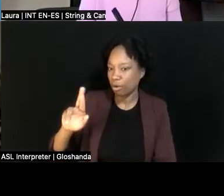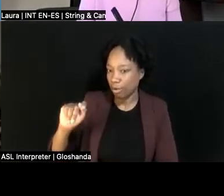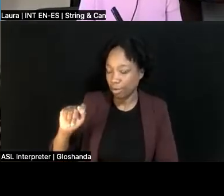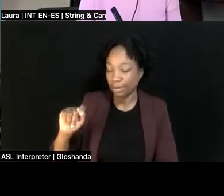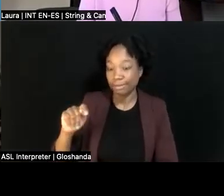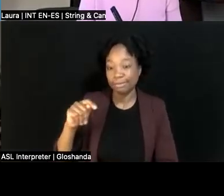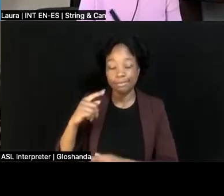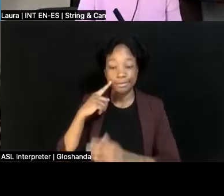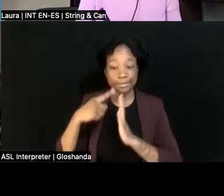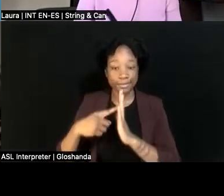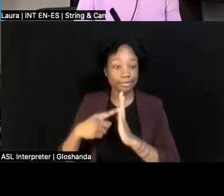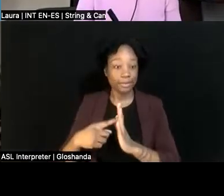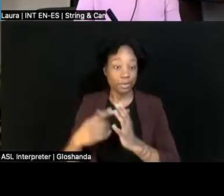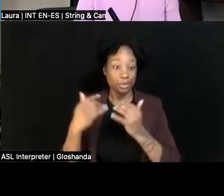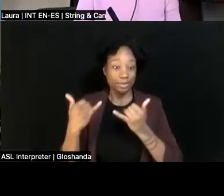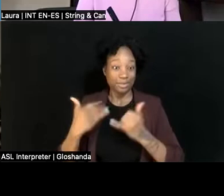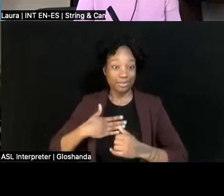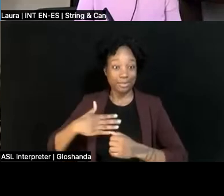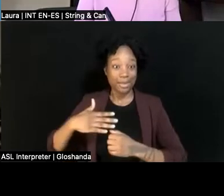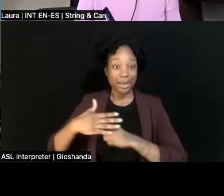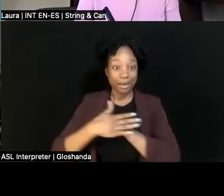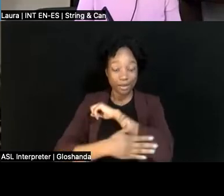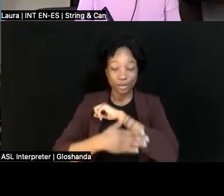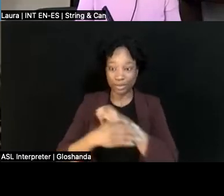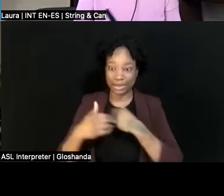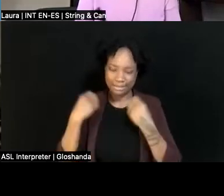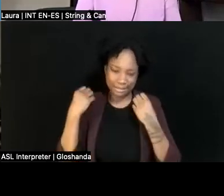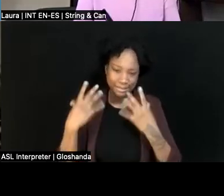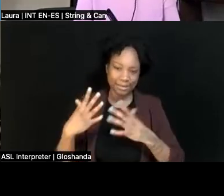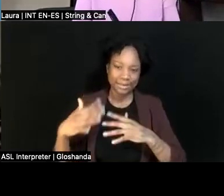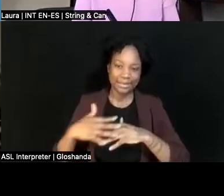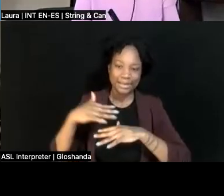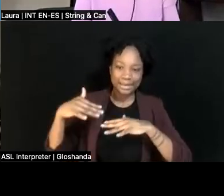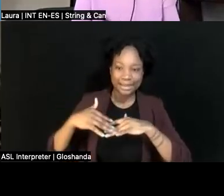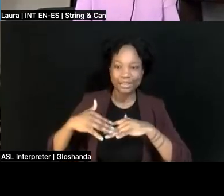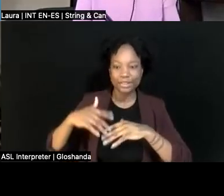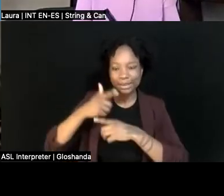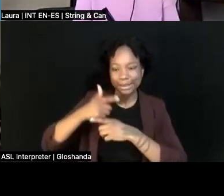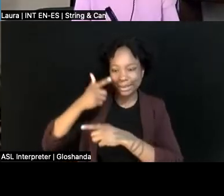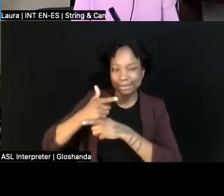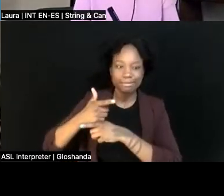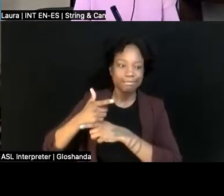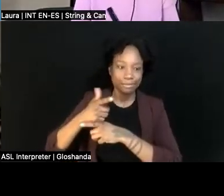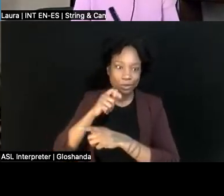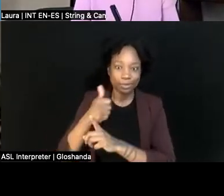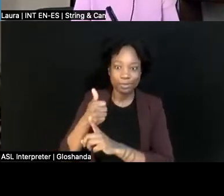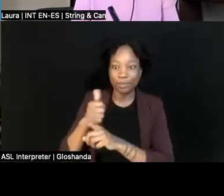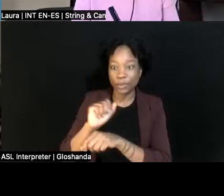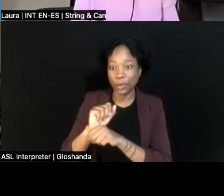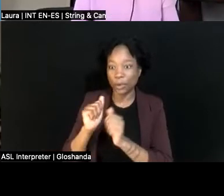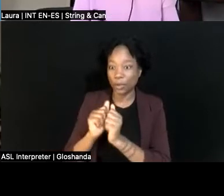país hay un gran número de indígenas hermanos que trabajan con